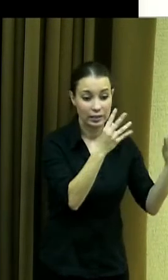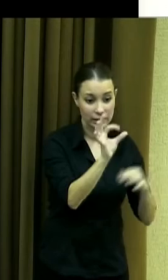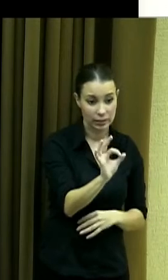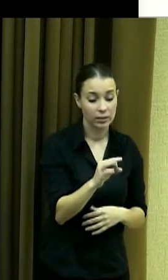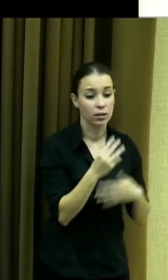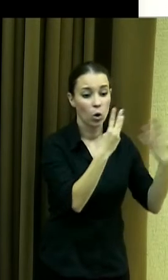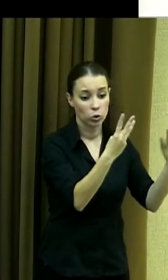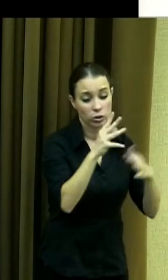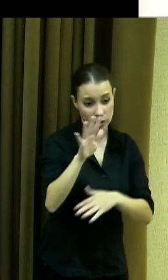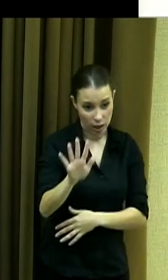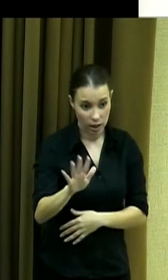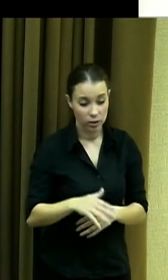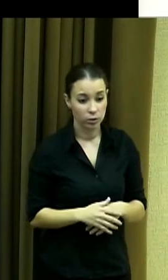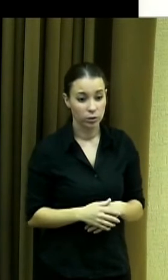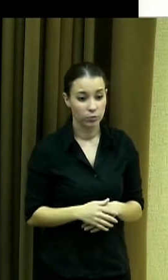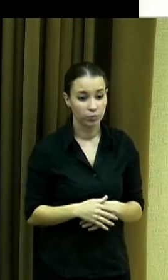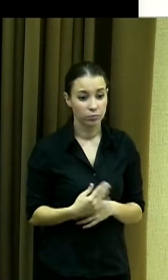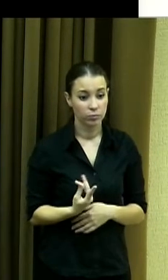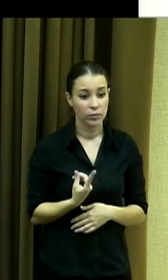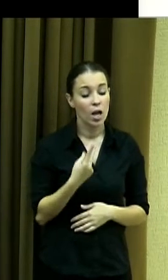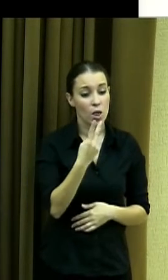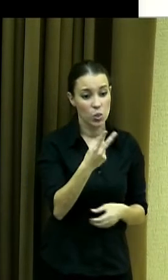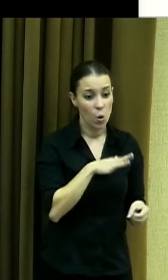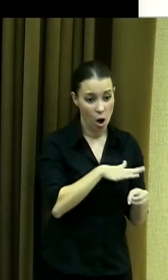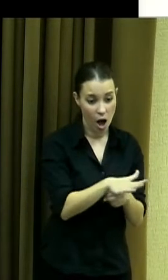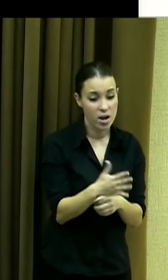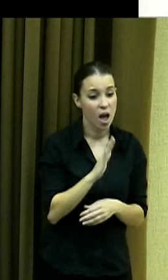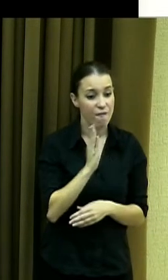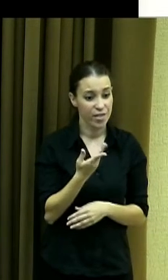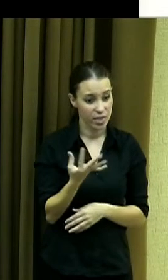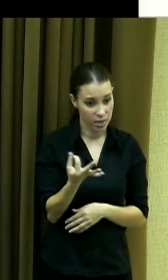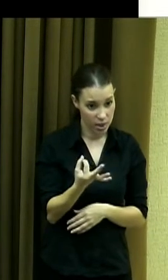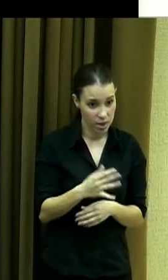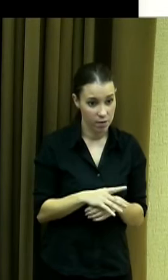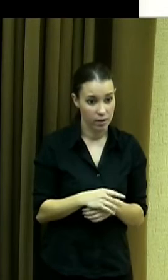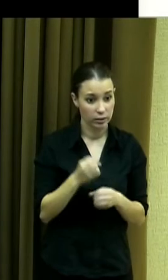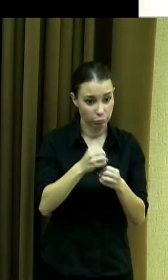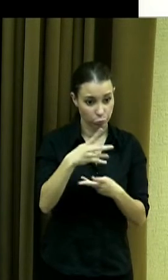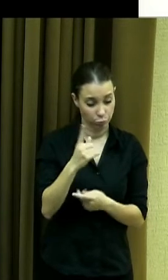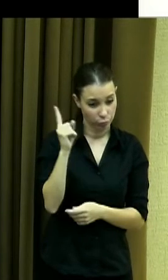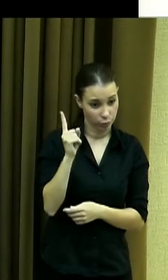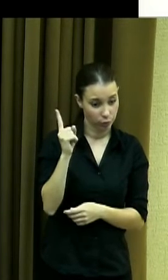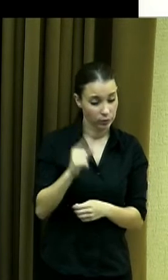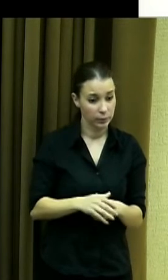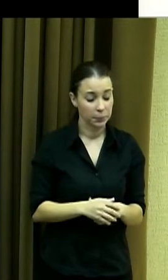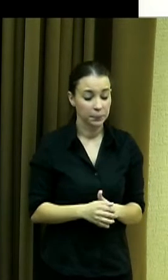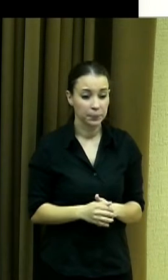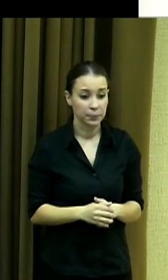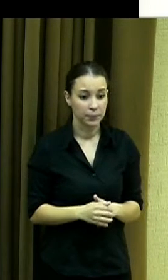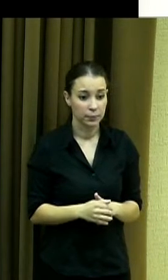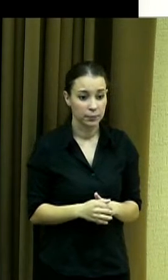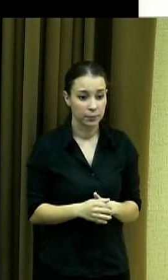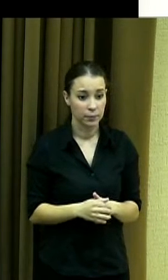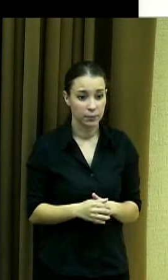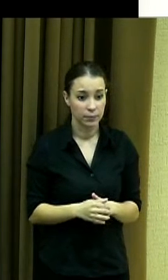una limitación en la conducta adaptativa en al menos 2 áreas, ¿vale?, de las que están aquí enumeradas, y que sea